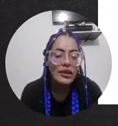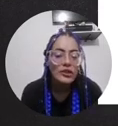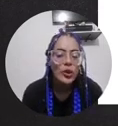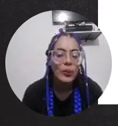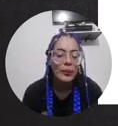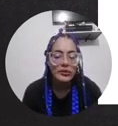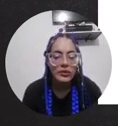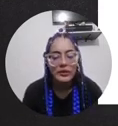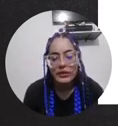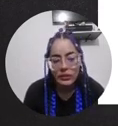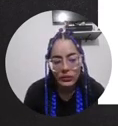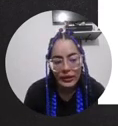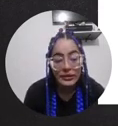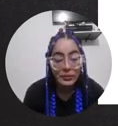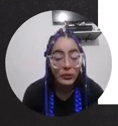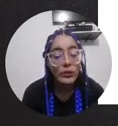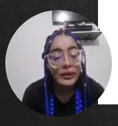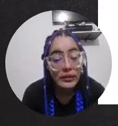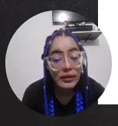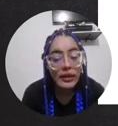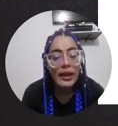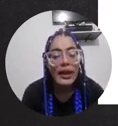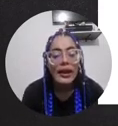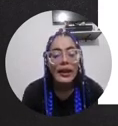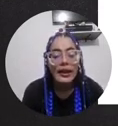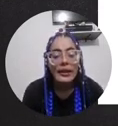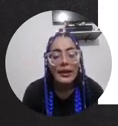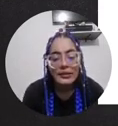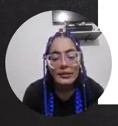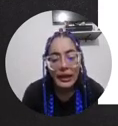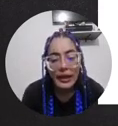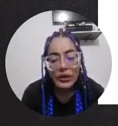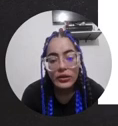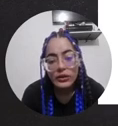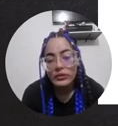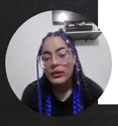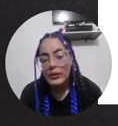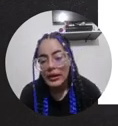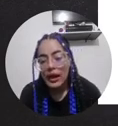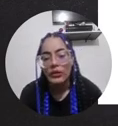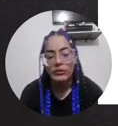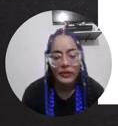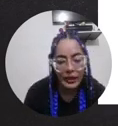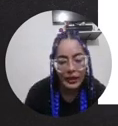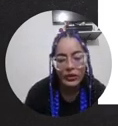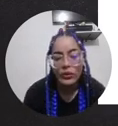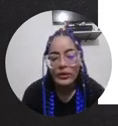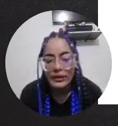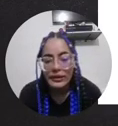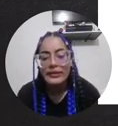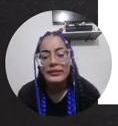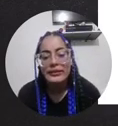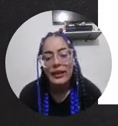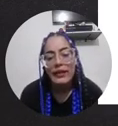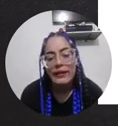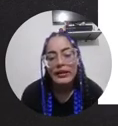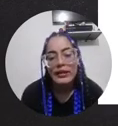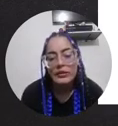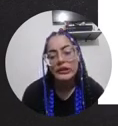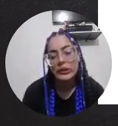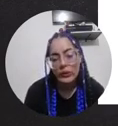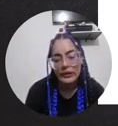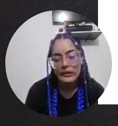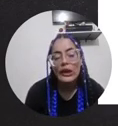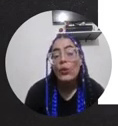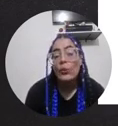cuentas de margen son operaciones de naturaleza especulativa en las que los riesgos del mercado de crédito y de liquidez están a cabeza